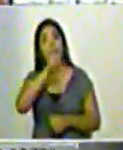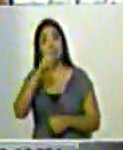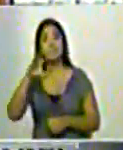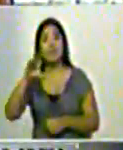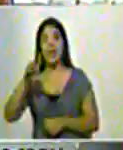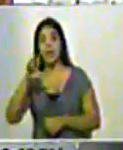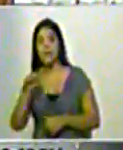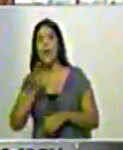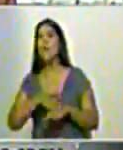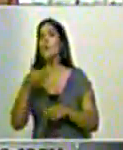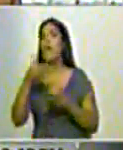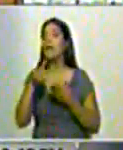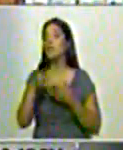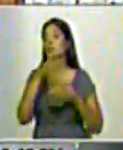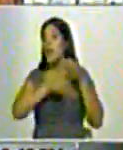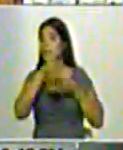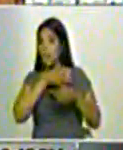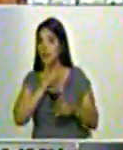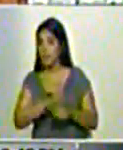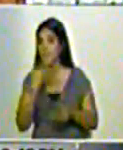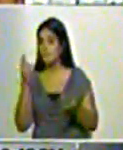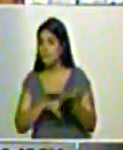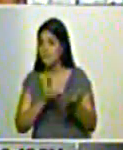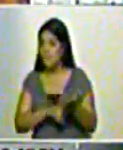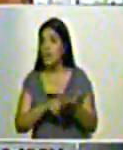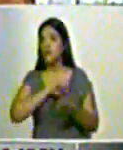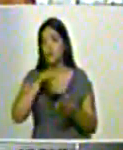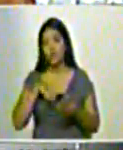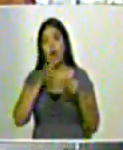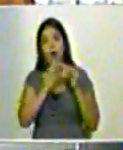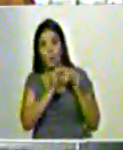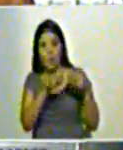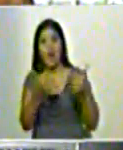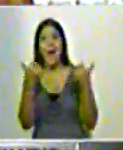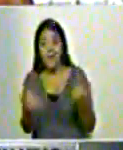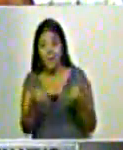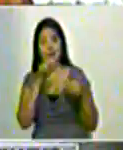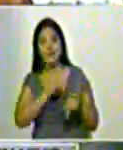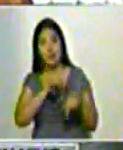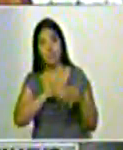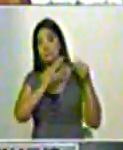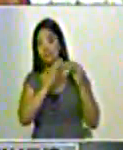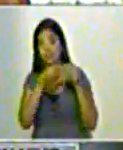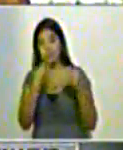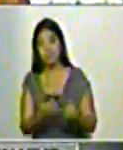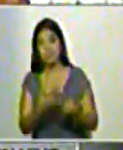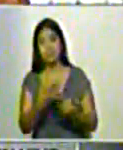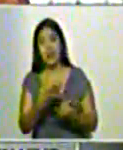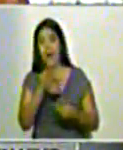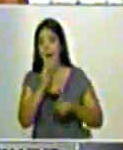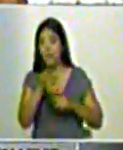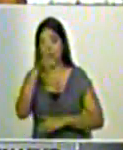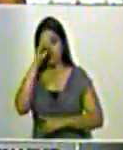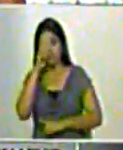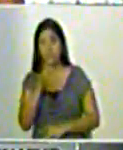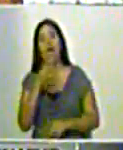por las cuales no estuvo allí, y tienen que ser razones valederas. Eso nos permite corregir. Estamos a tiempo para corregir esos detalles para el